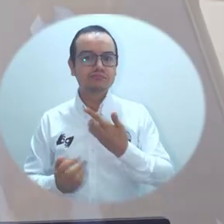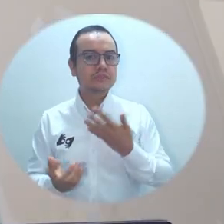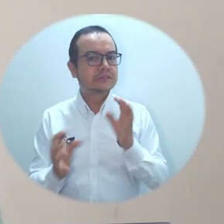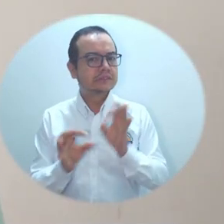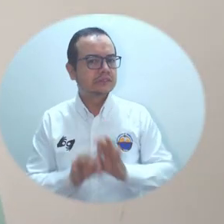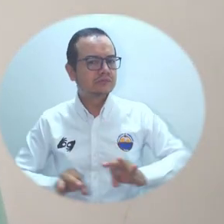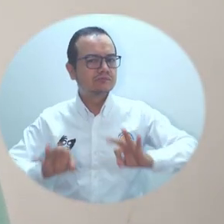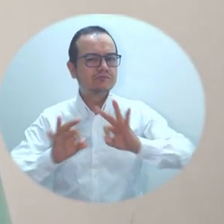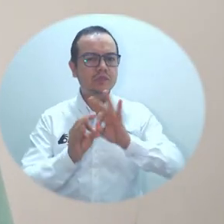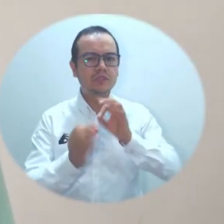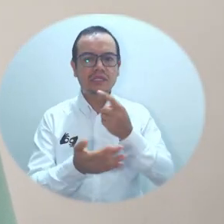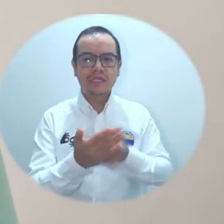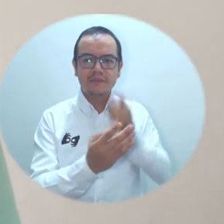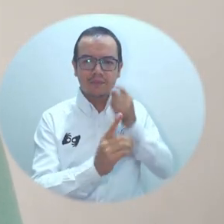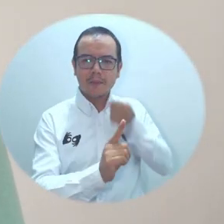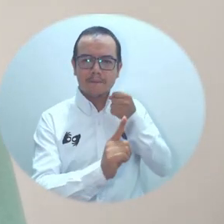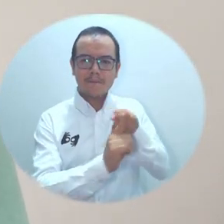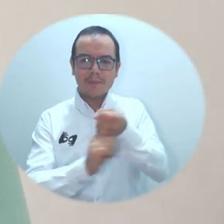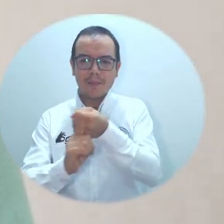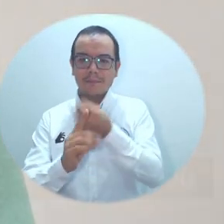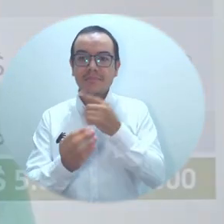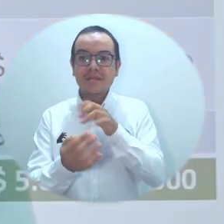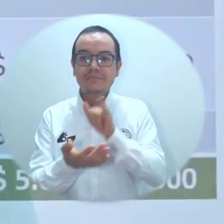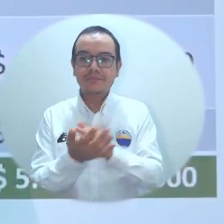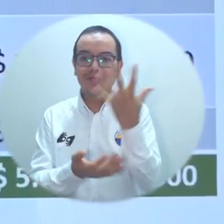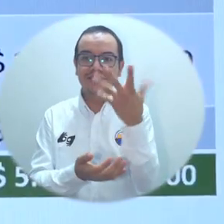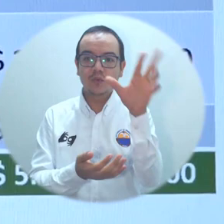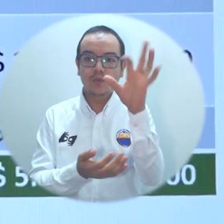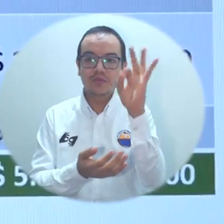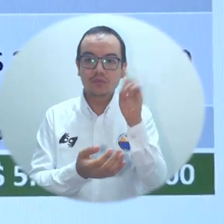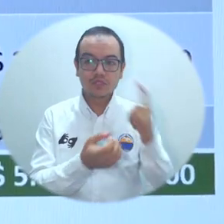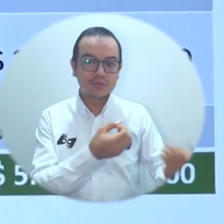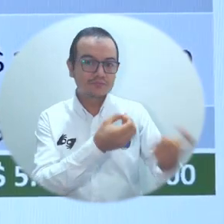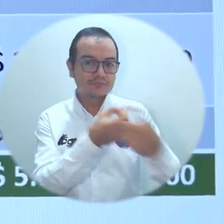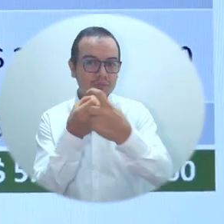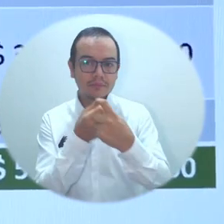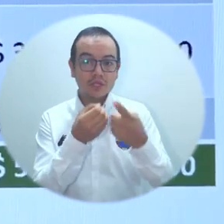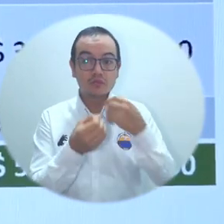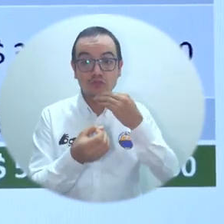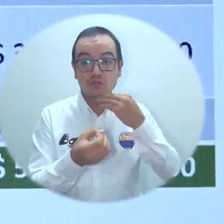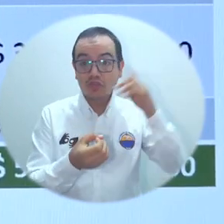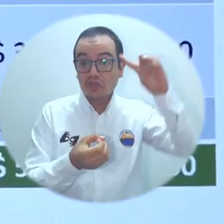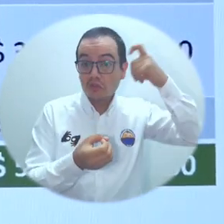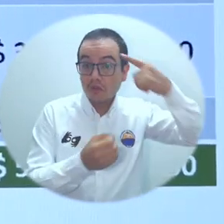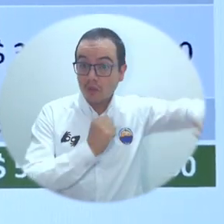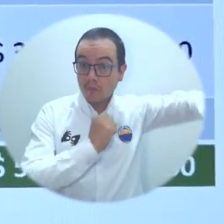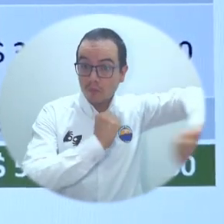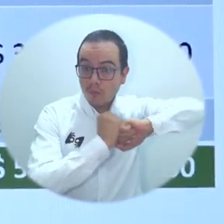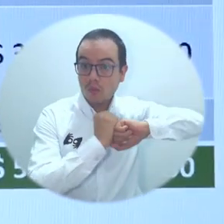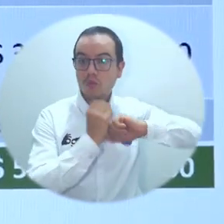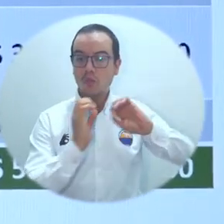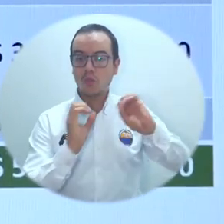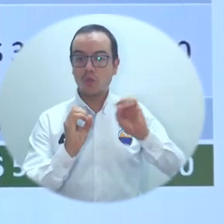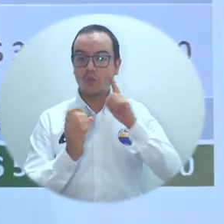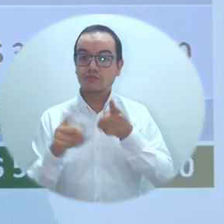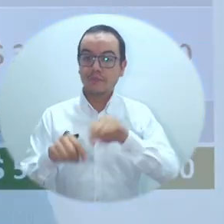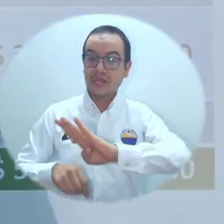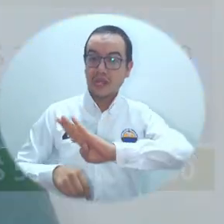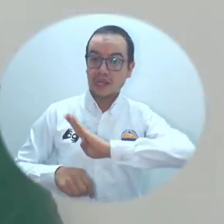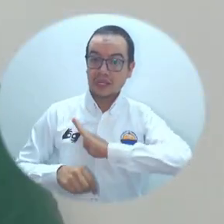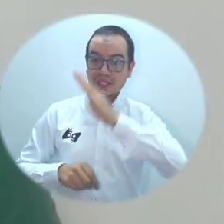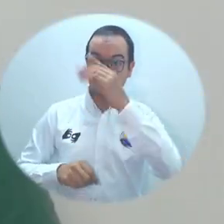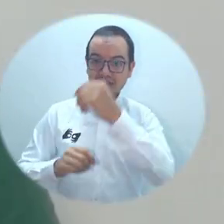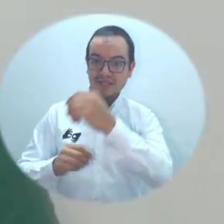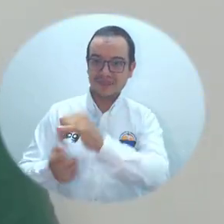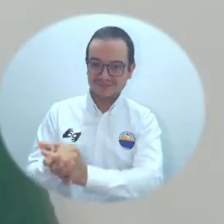esfuerzos para completar el otro 50% restante. Apoyo del departamento, invitando también a la Alcaldía